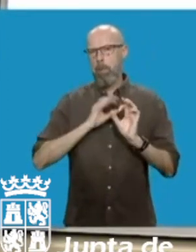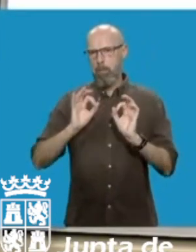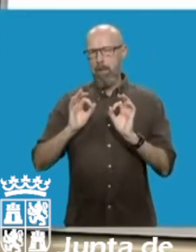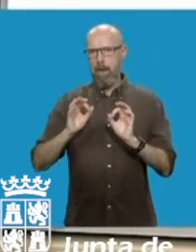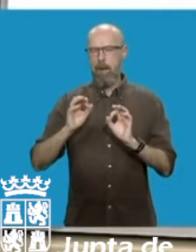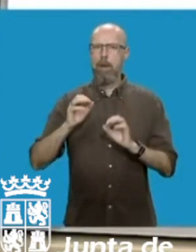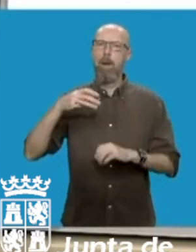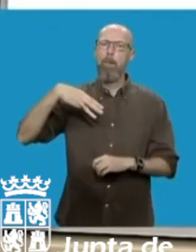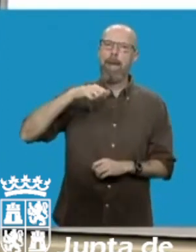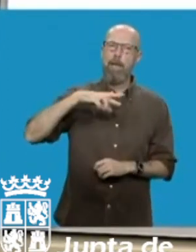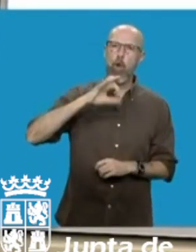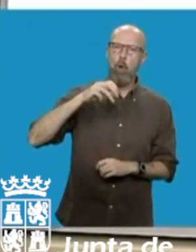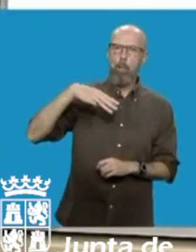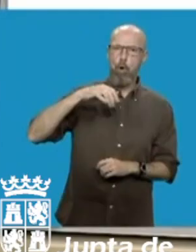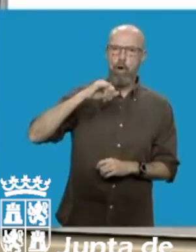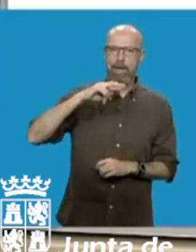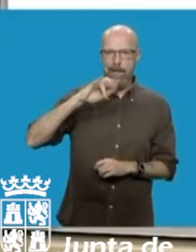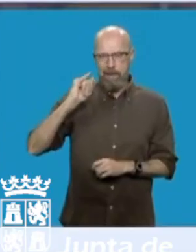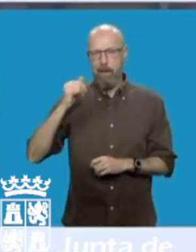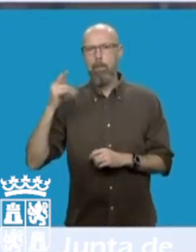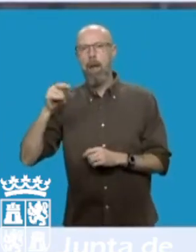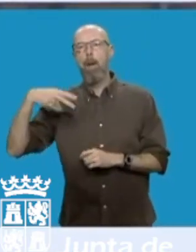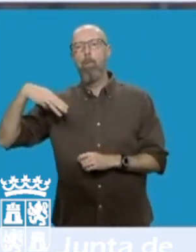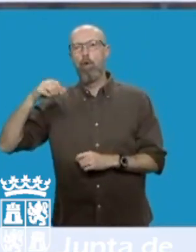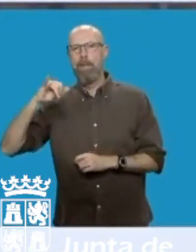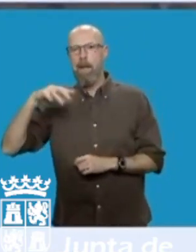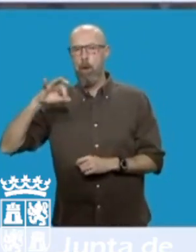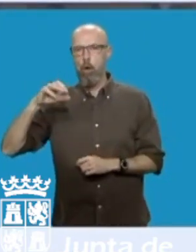Merino Mori y Francisco Javier Moyano Prieto.